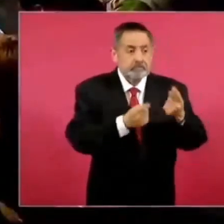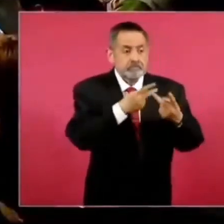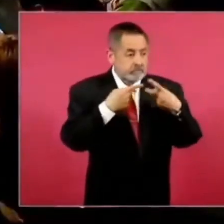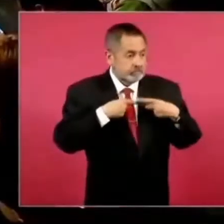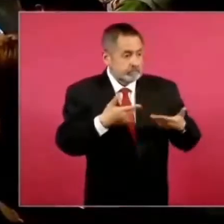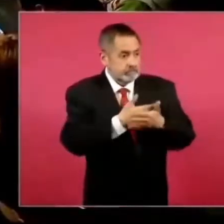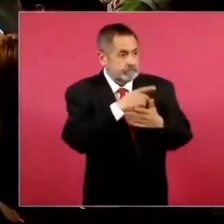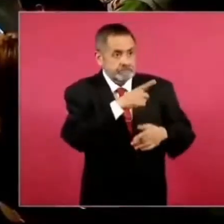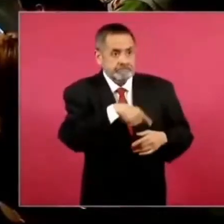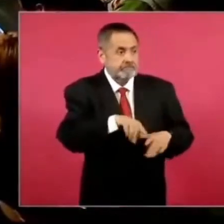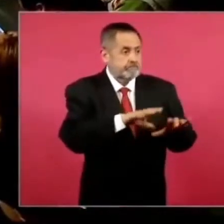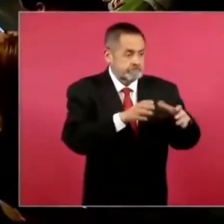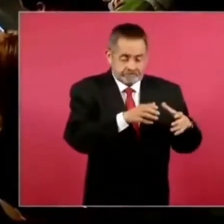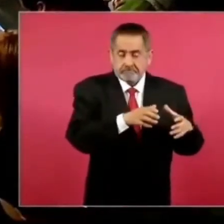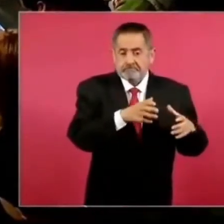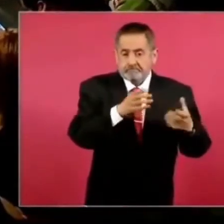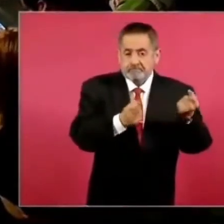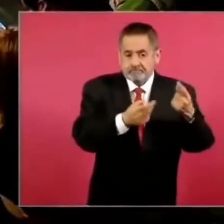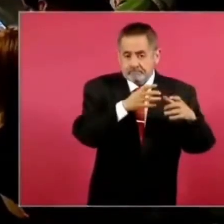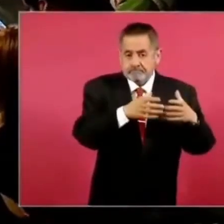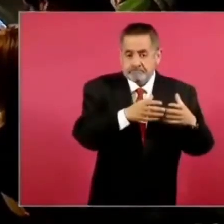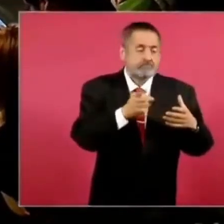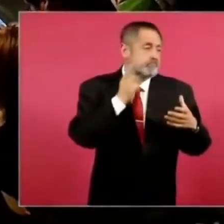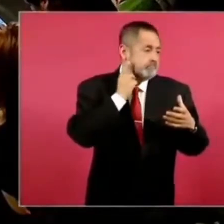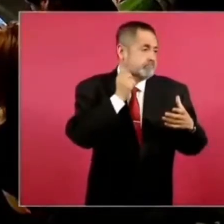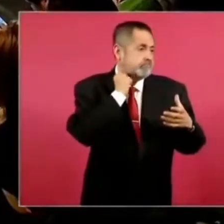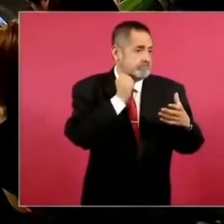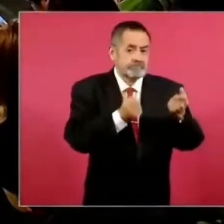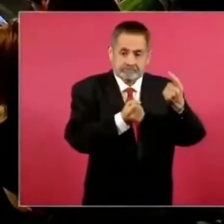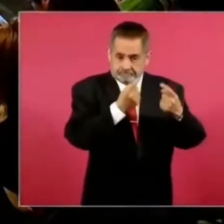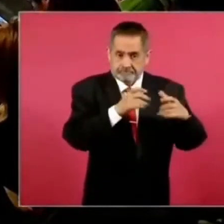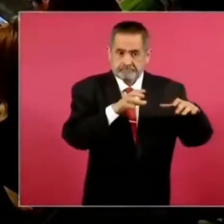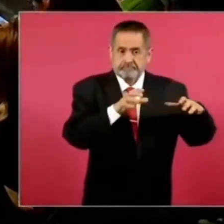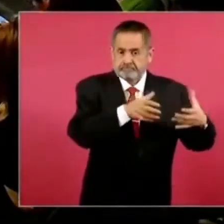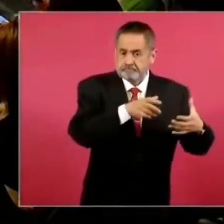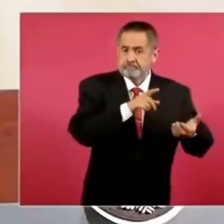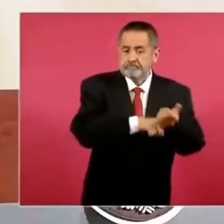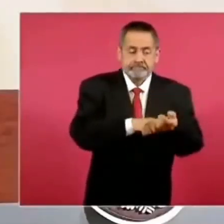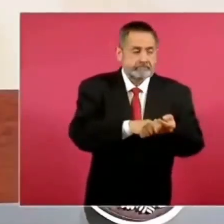ciudadanos y legisladores,